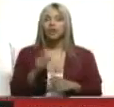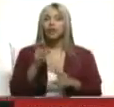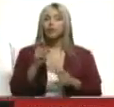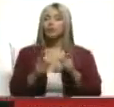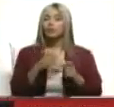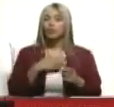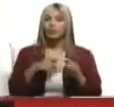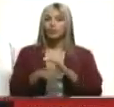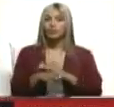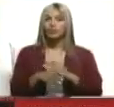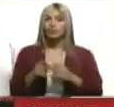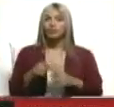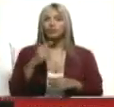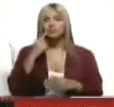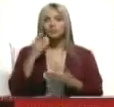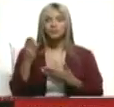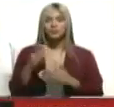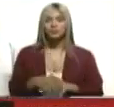entrar. Sí,